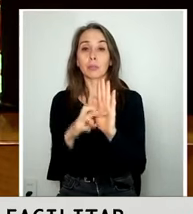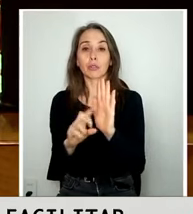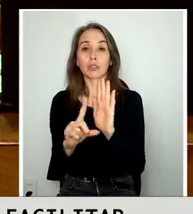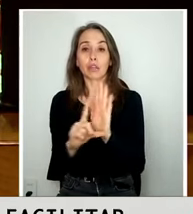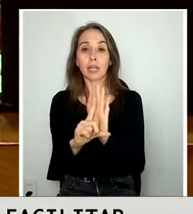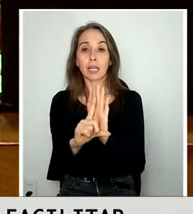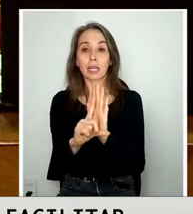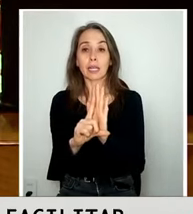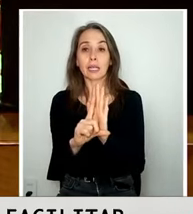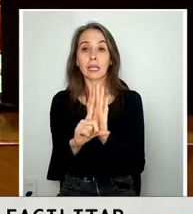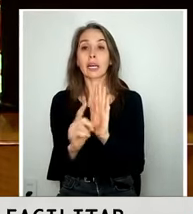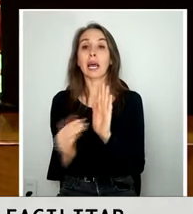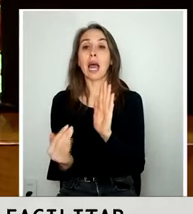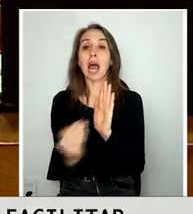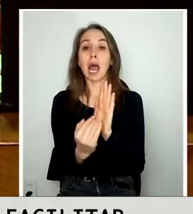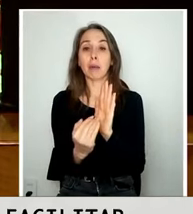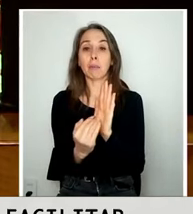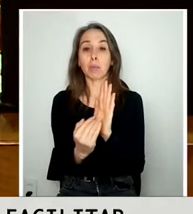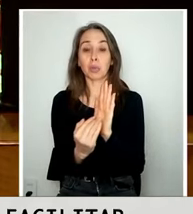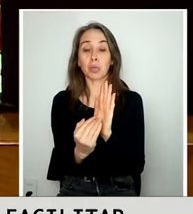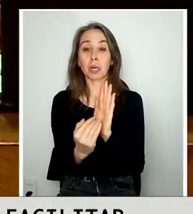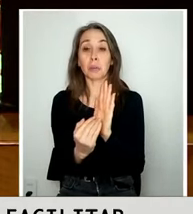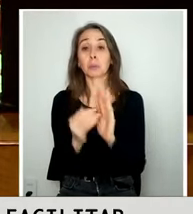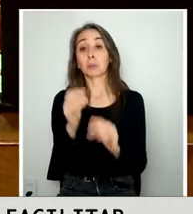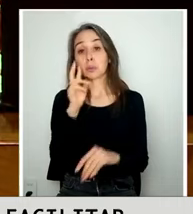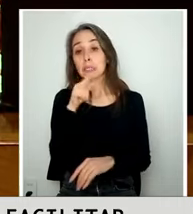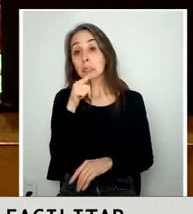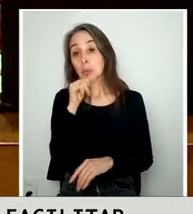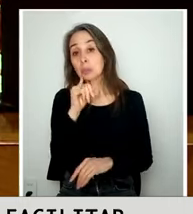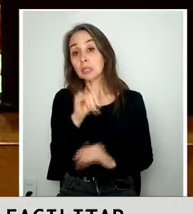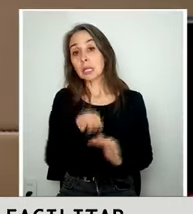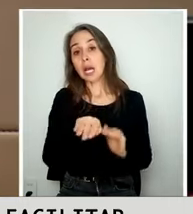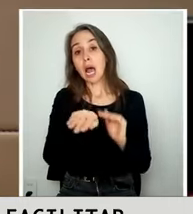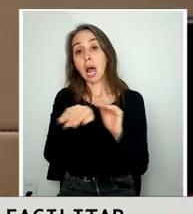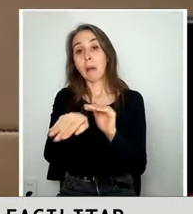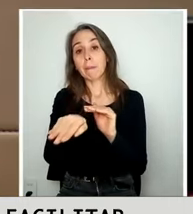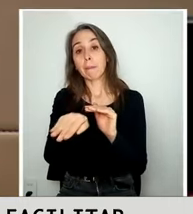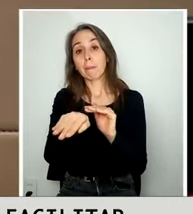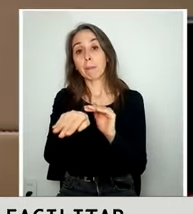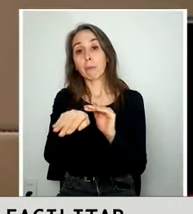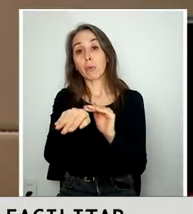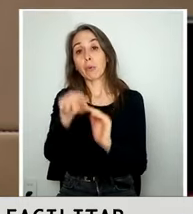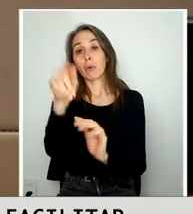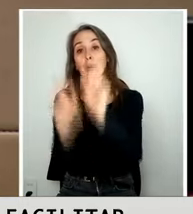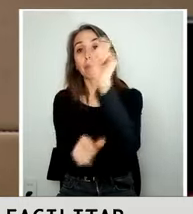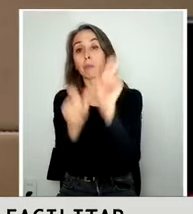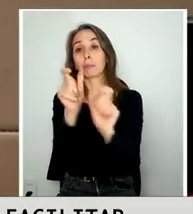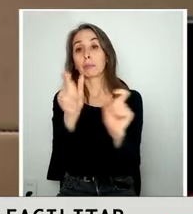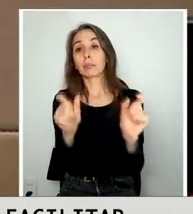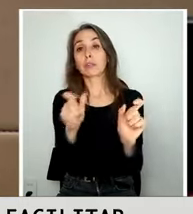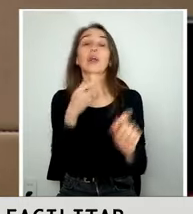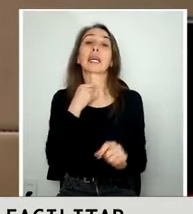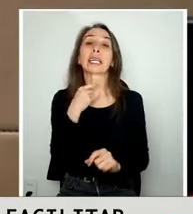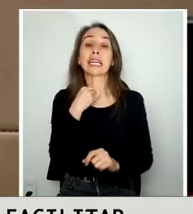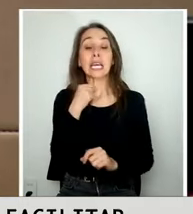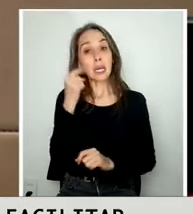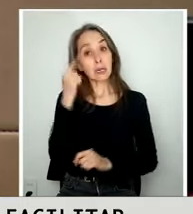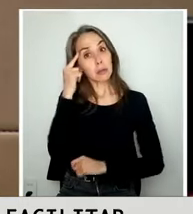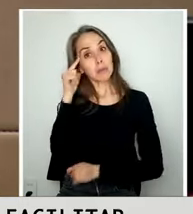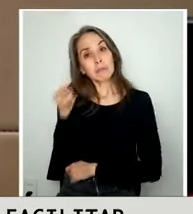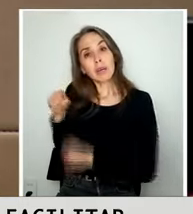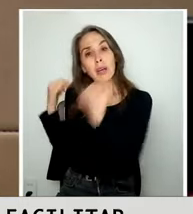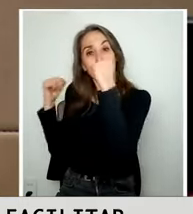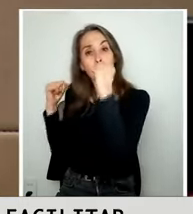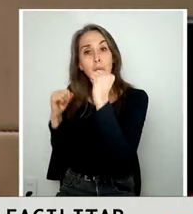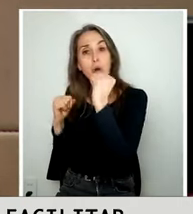a apoyar y que va en apoyo directo a quienes quieren encontrar en el deporte en el alto rendimiento